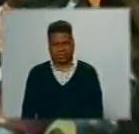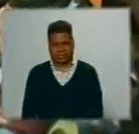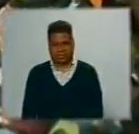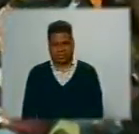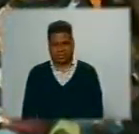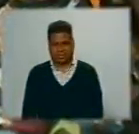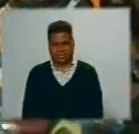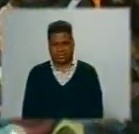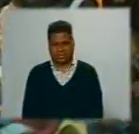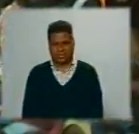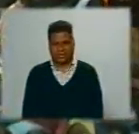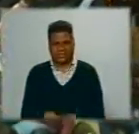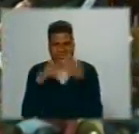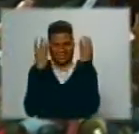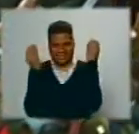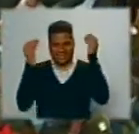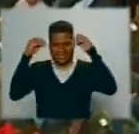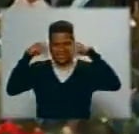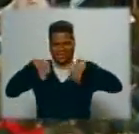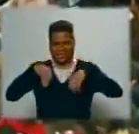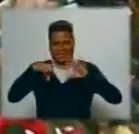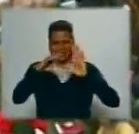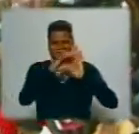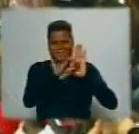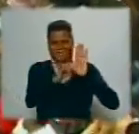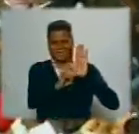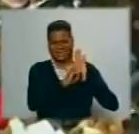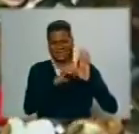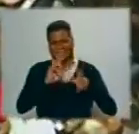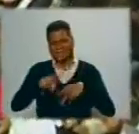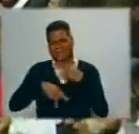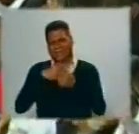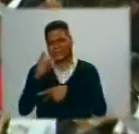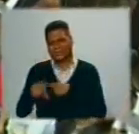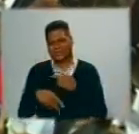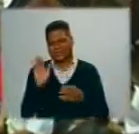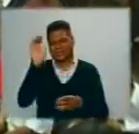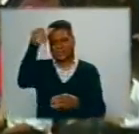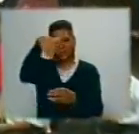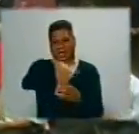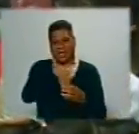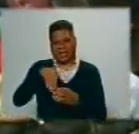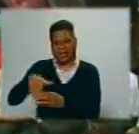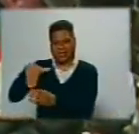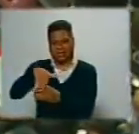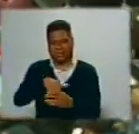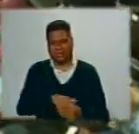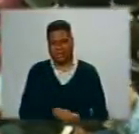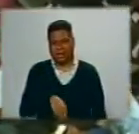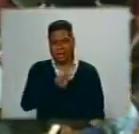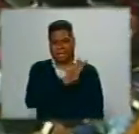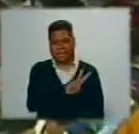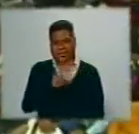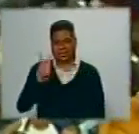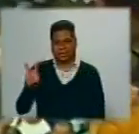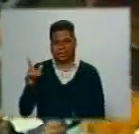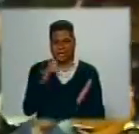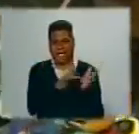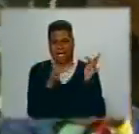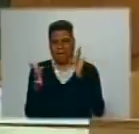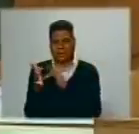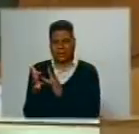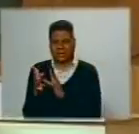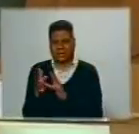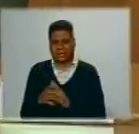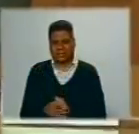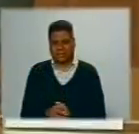Acuerdo constituyente en respaldo al proceso electoral presidencial del 22 de abril en el